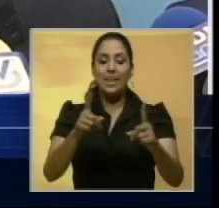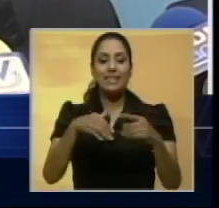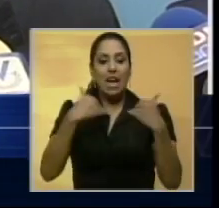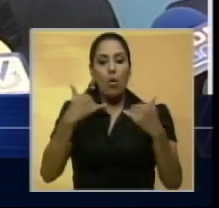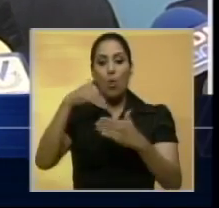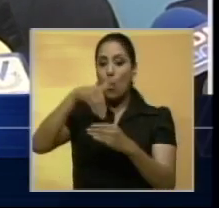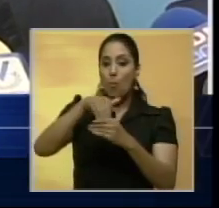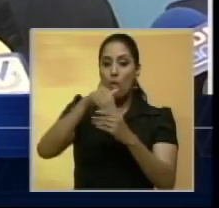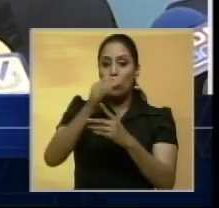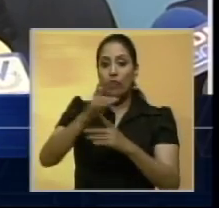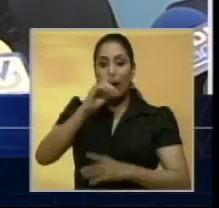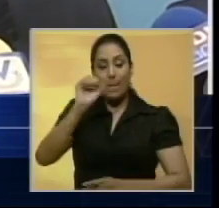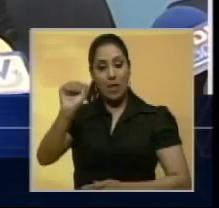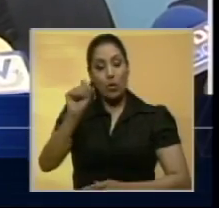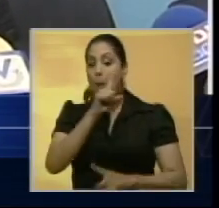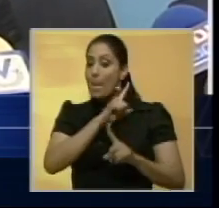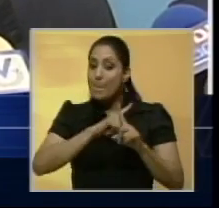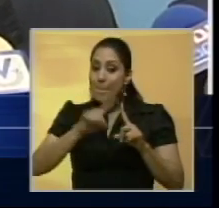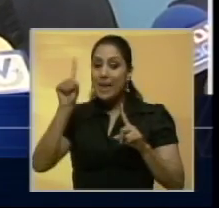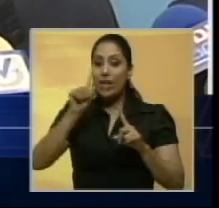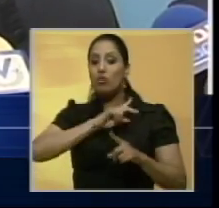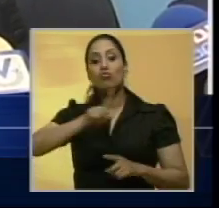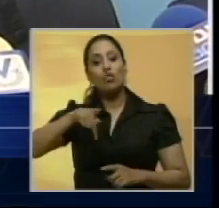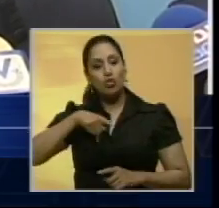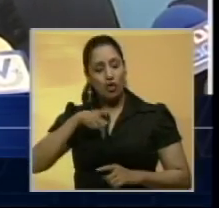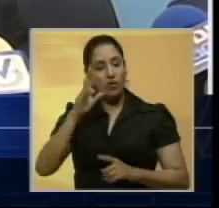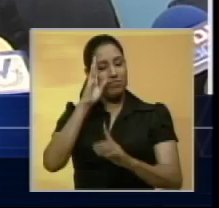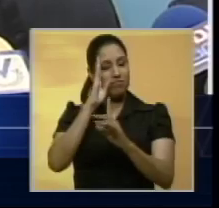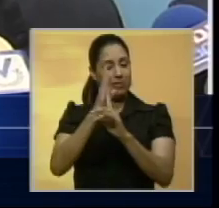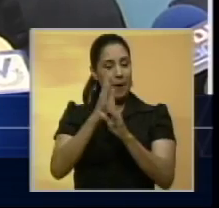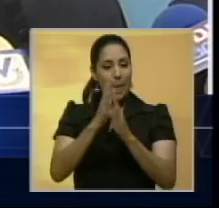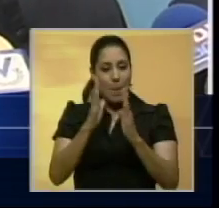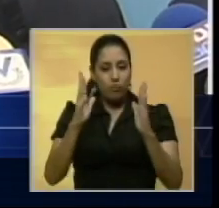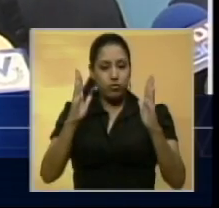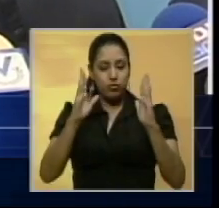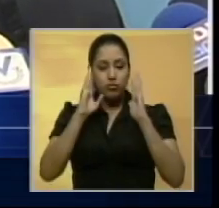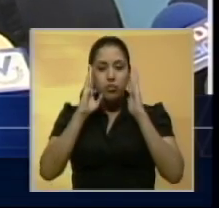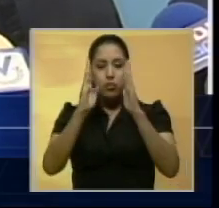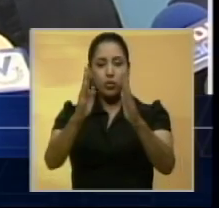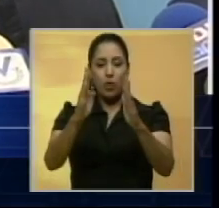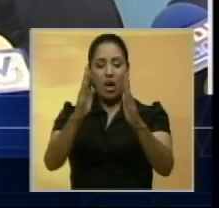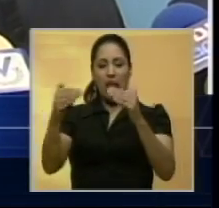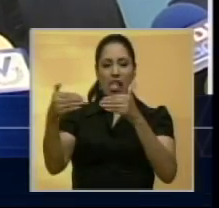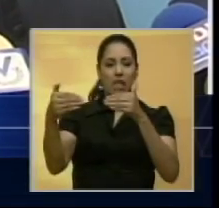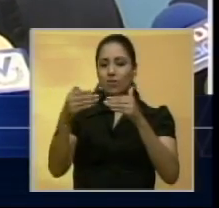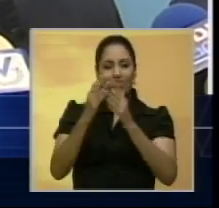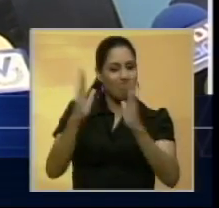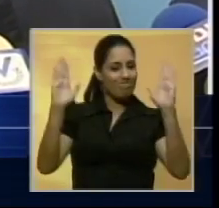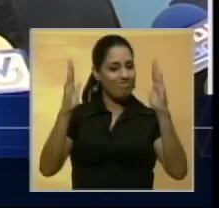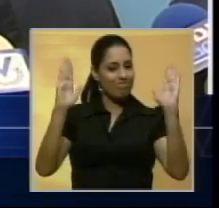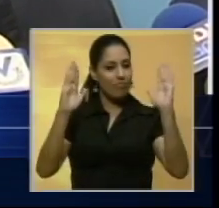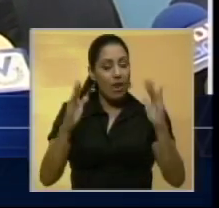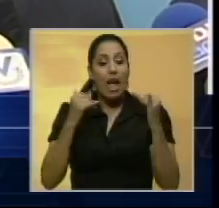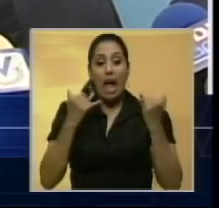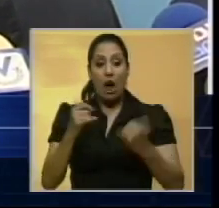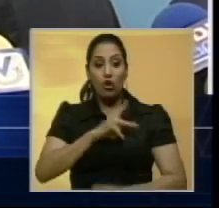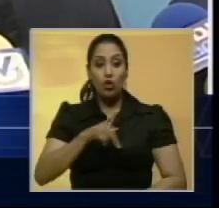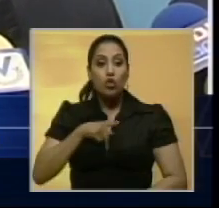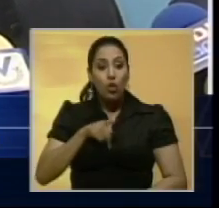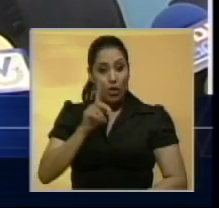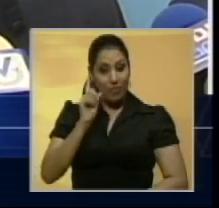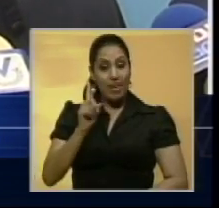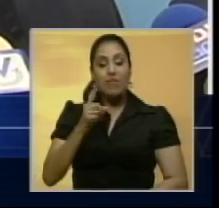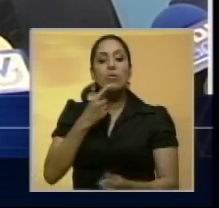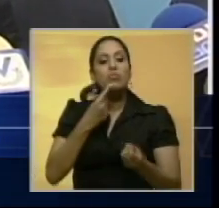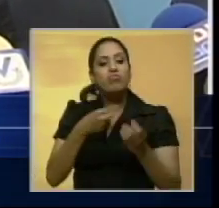al referendo revocatorio, pero sí nos coloca en una carretera más amplia y con menos obstáculos. Yo debo insistir en lo